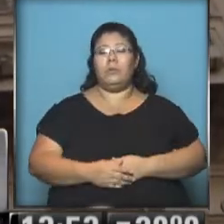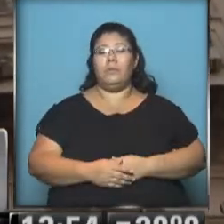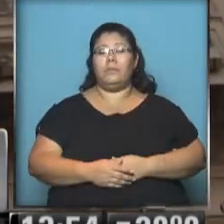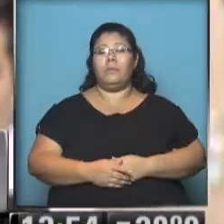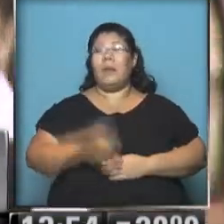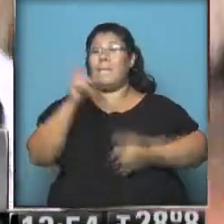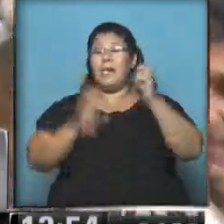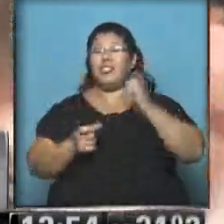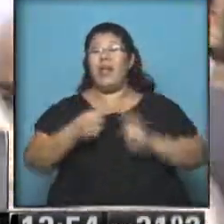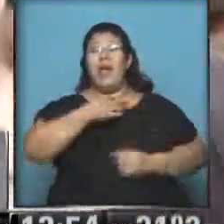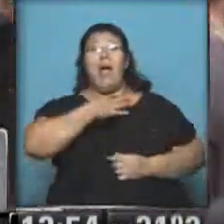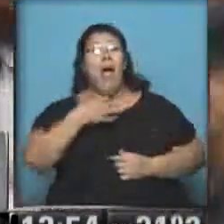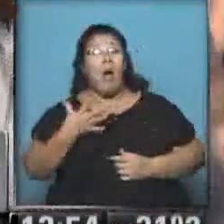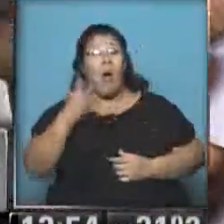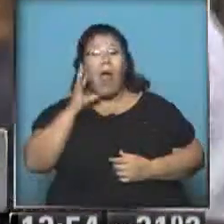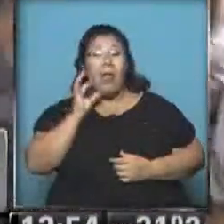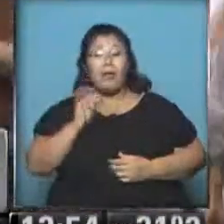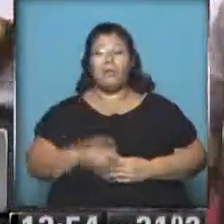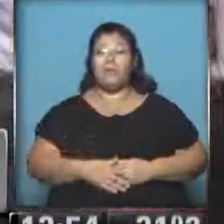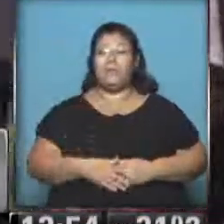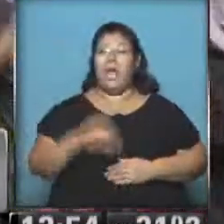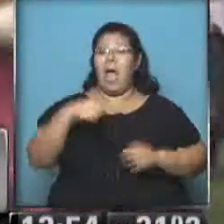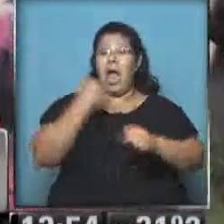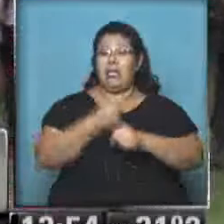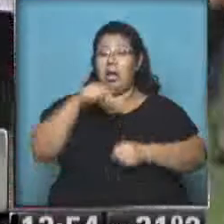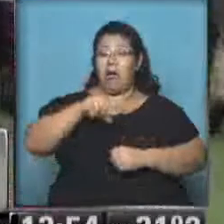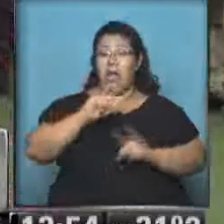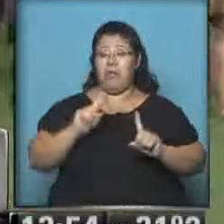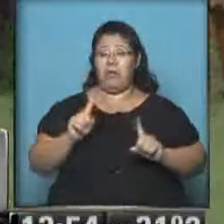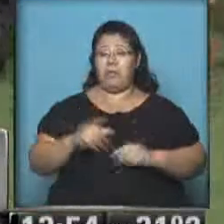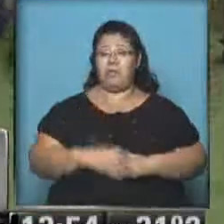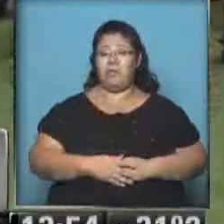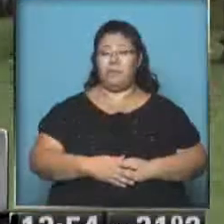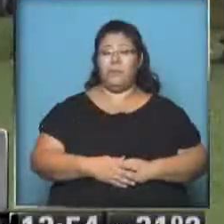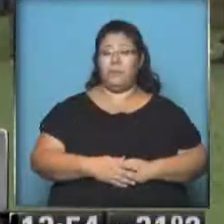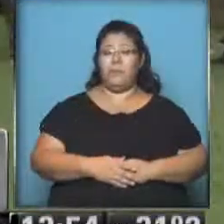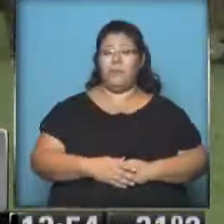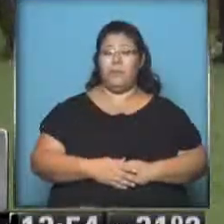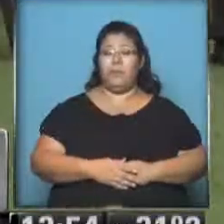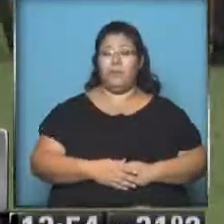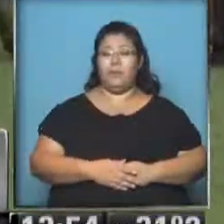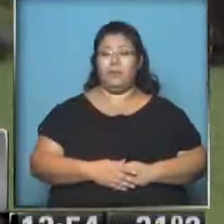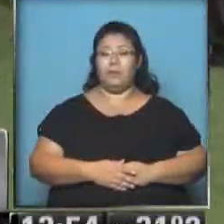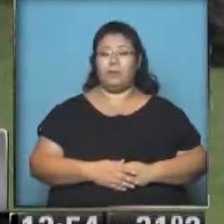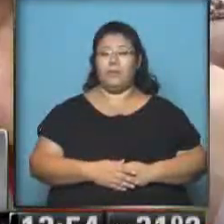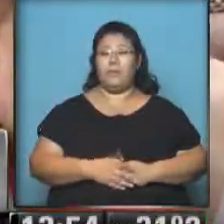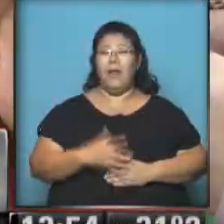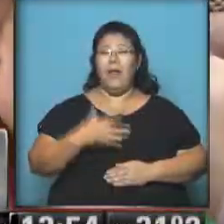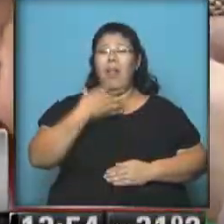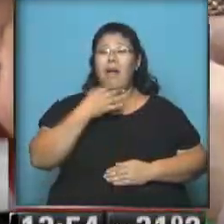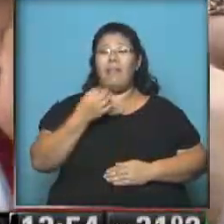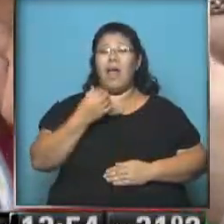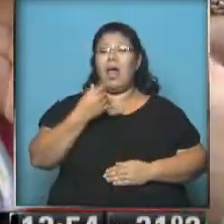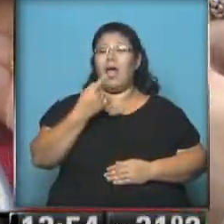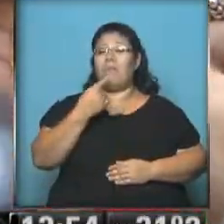¿Nadie ha sufrido principios de asfixia? Hasta ahora no han visto ningún paciente. ¿Del origen y del lugar, perdón? No, la verdad que no les podría decir, eso tienen